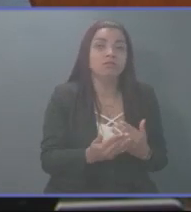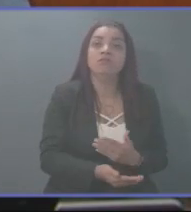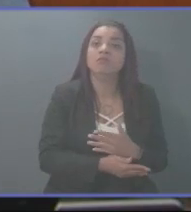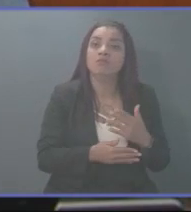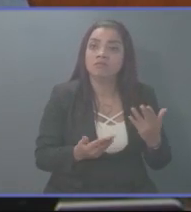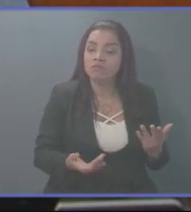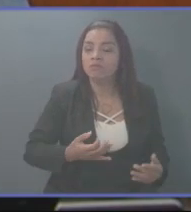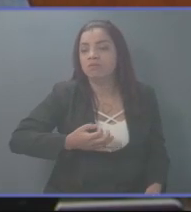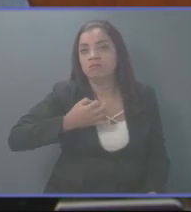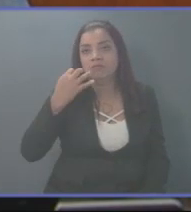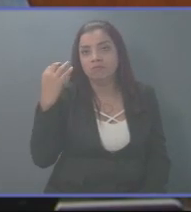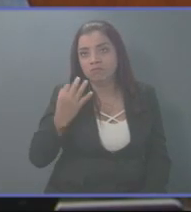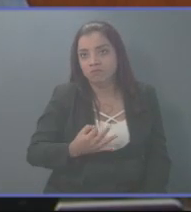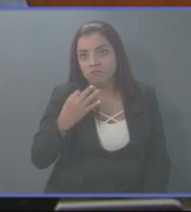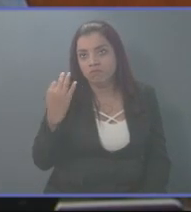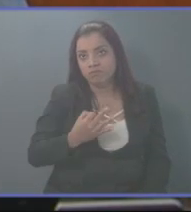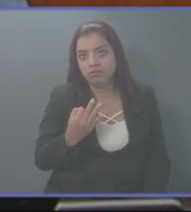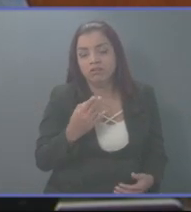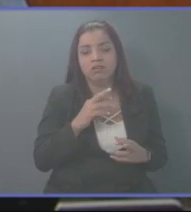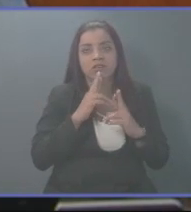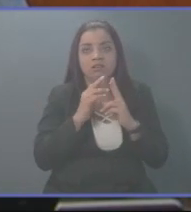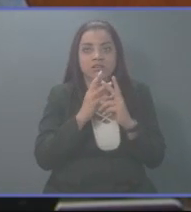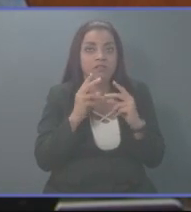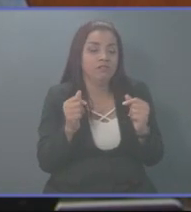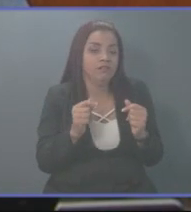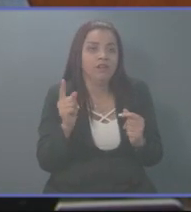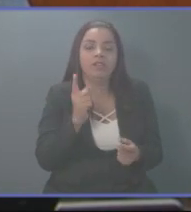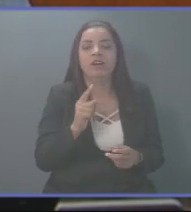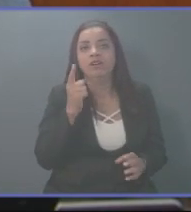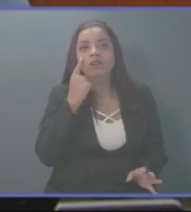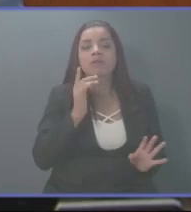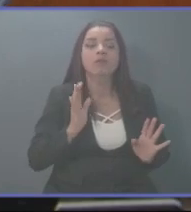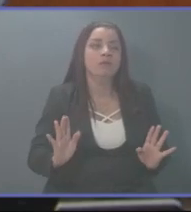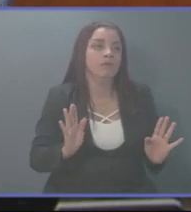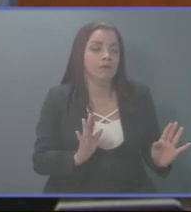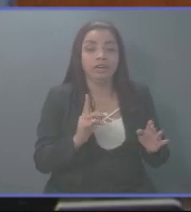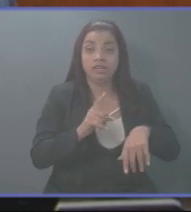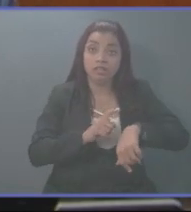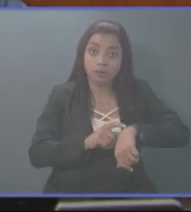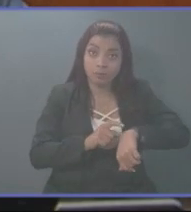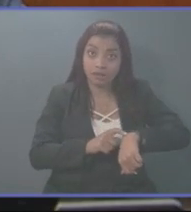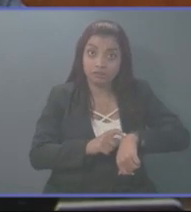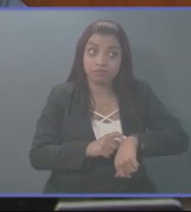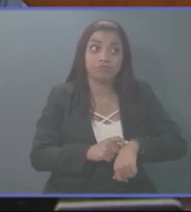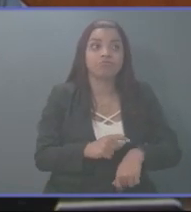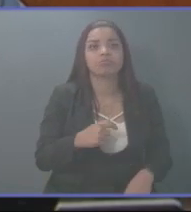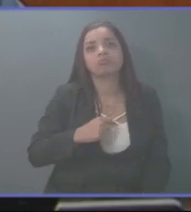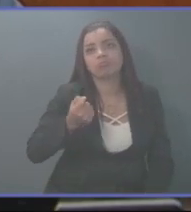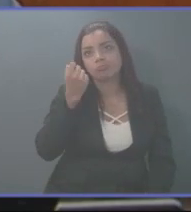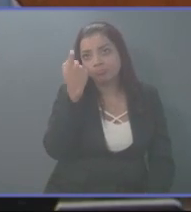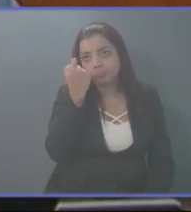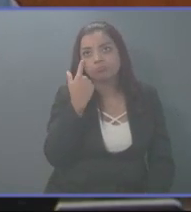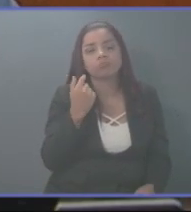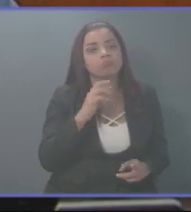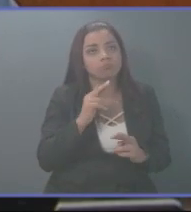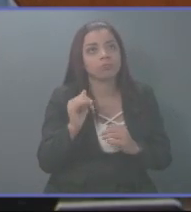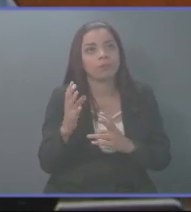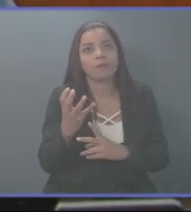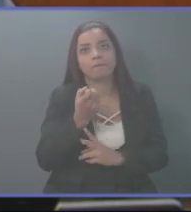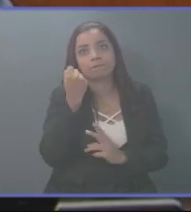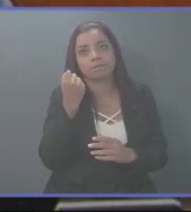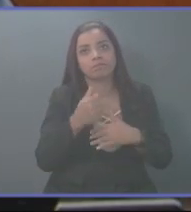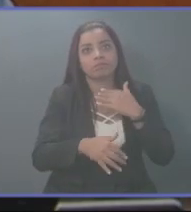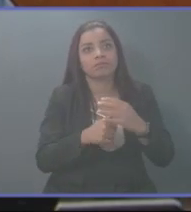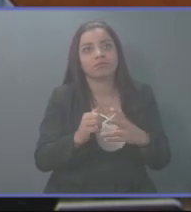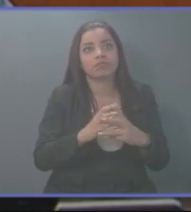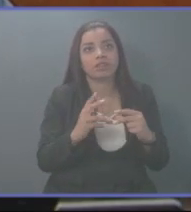deberán convertirse en una solución duradera y no temporal. Se entiende que se ha logrado una solución duradera cuando